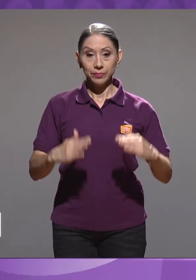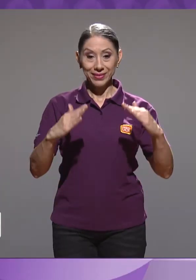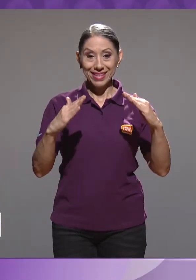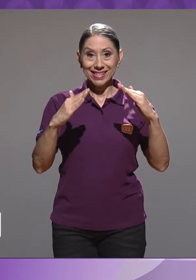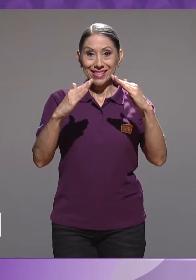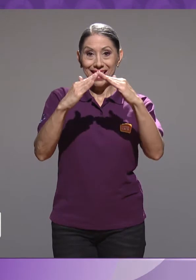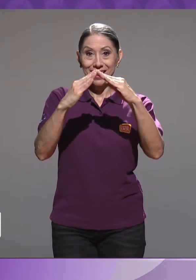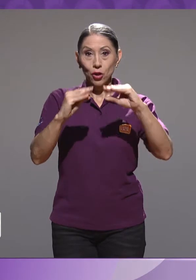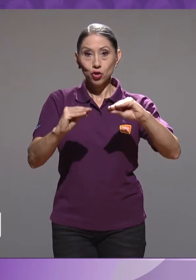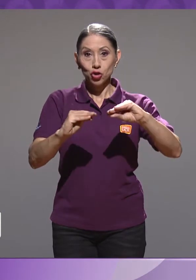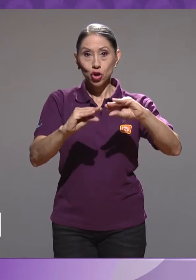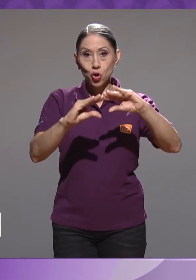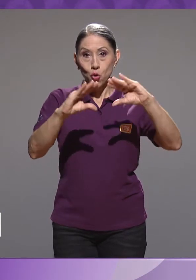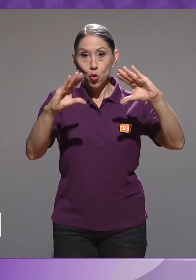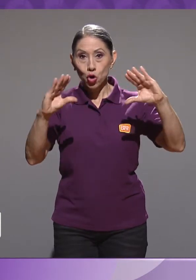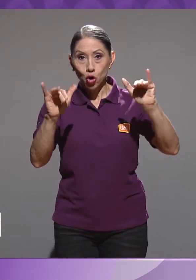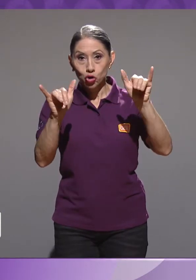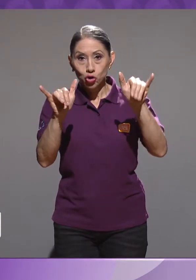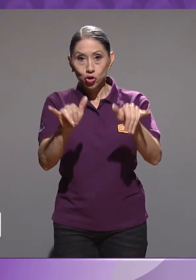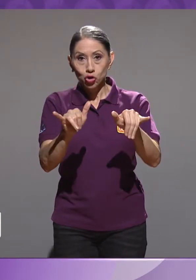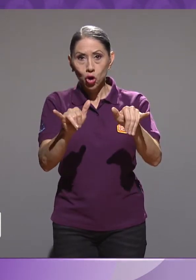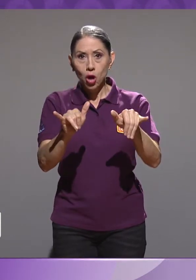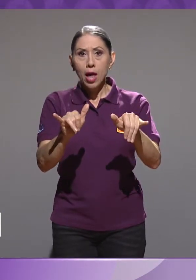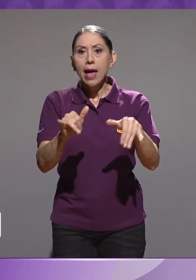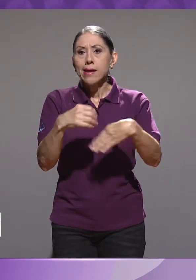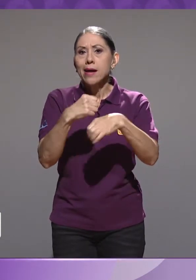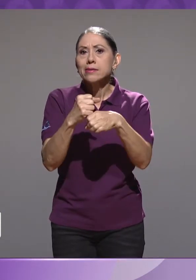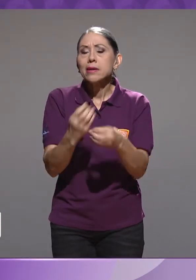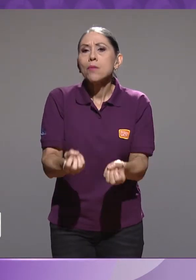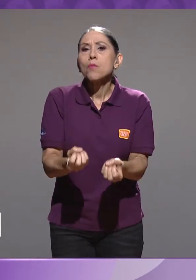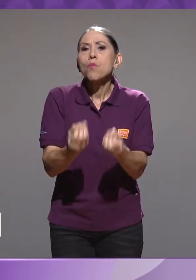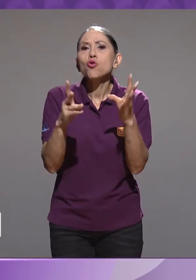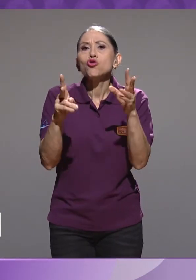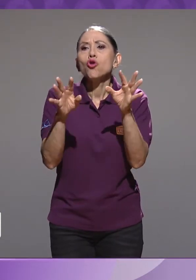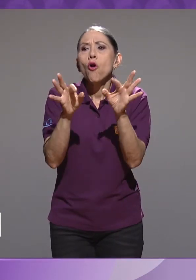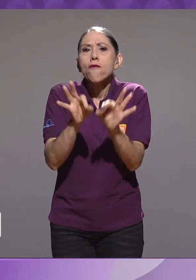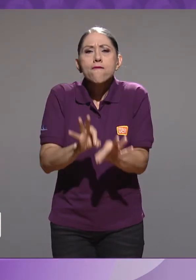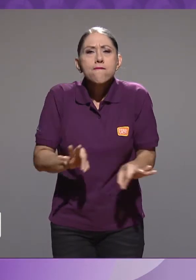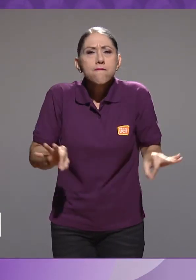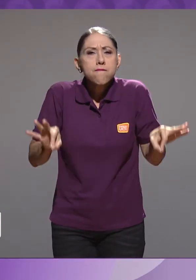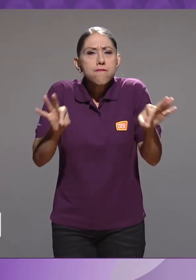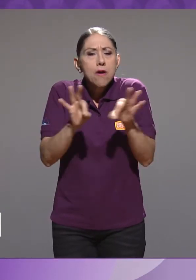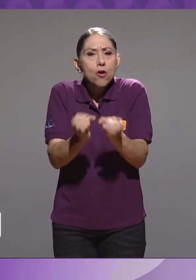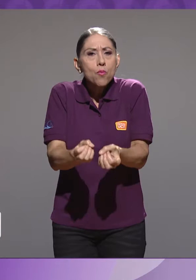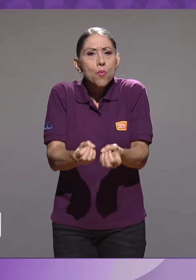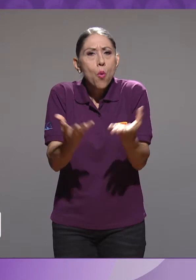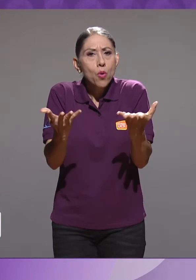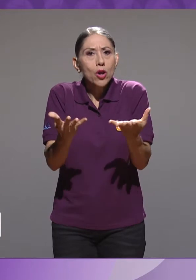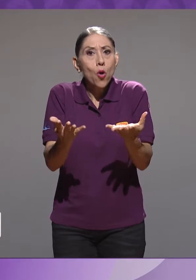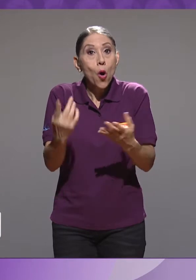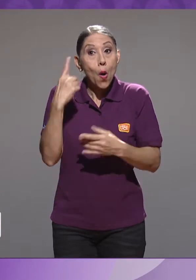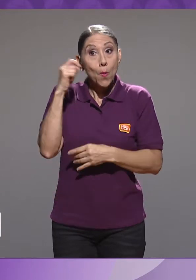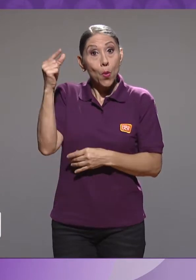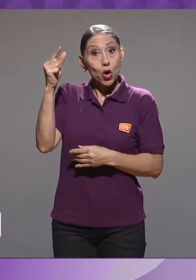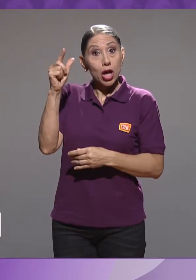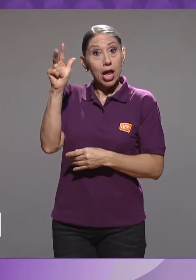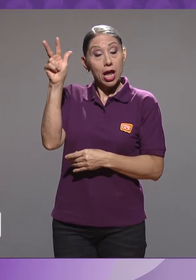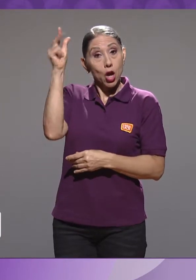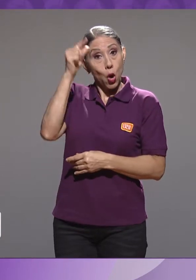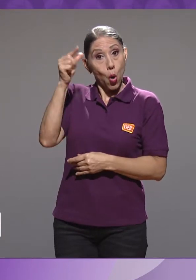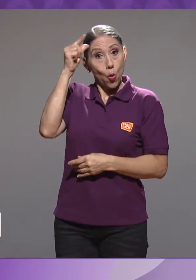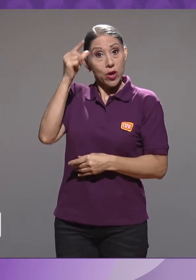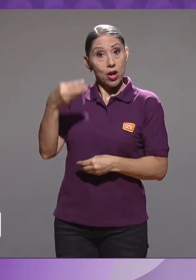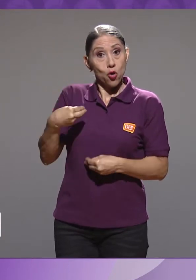Los centros diurnos crean mucho valor público en el sentido de que reciben fondos que son del